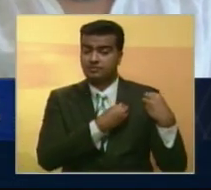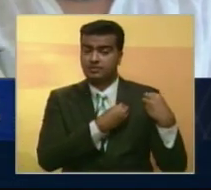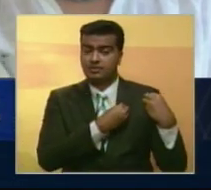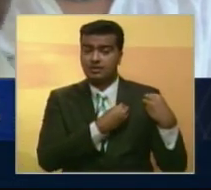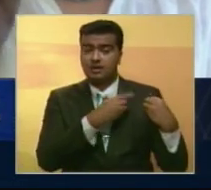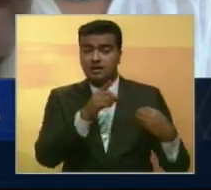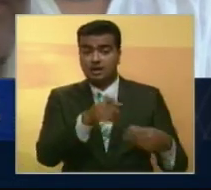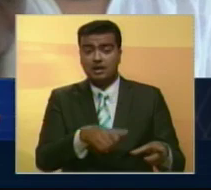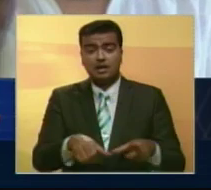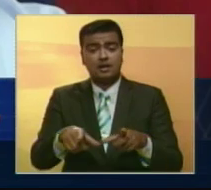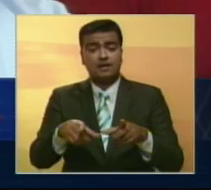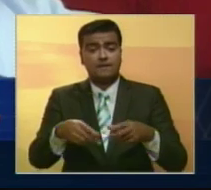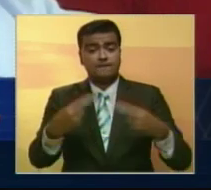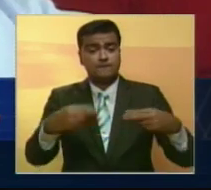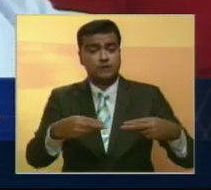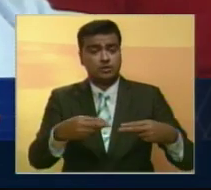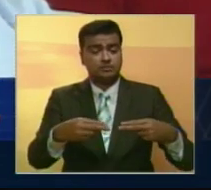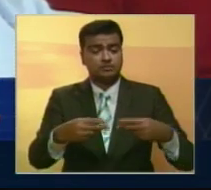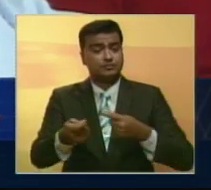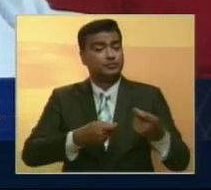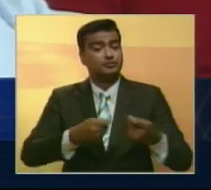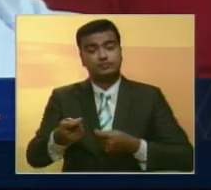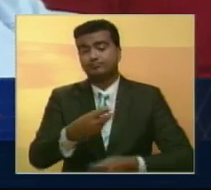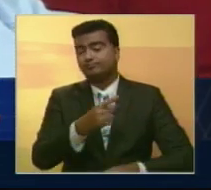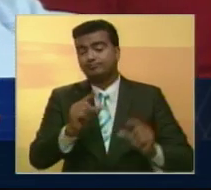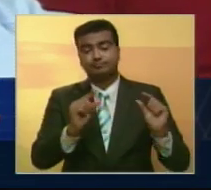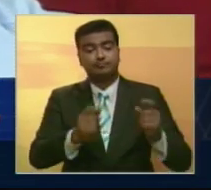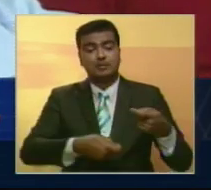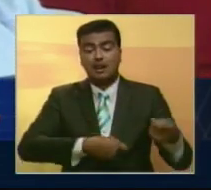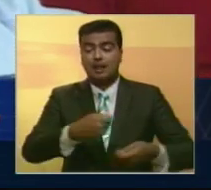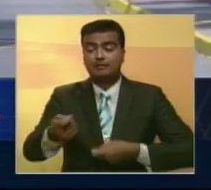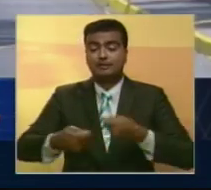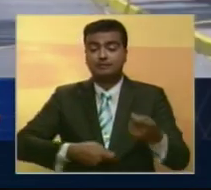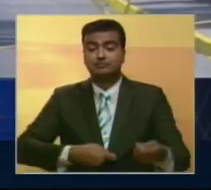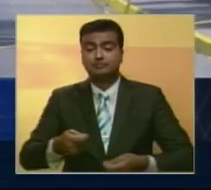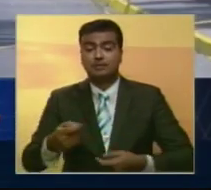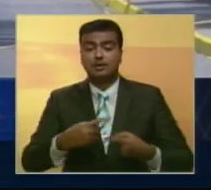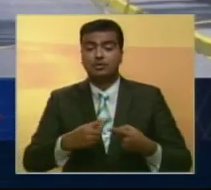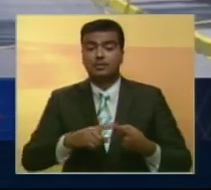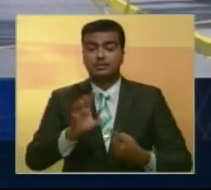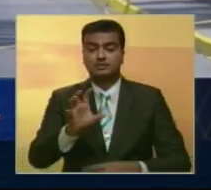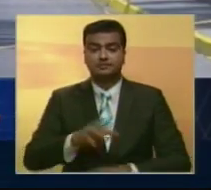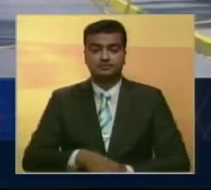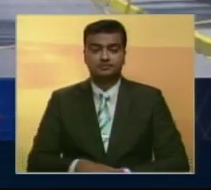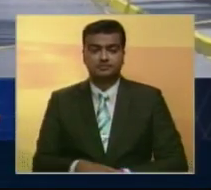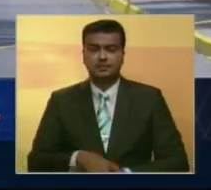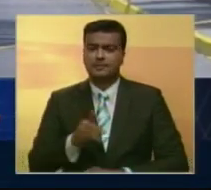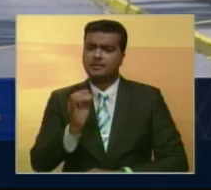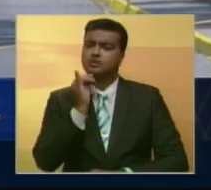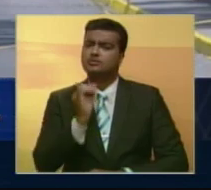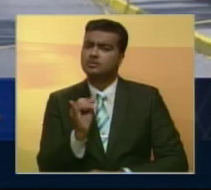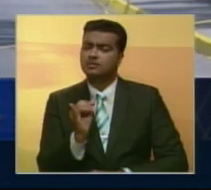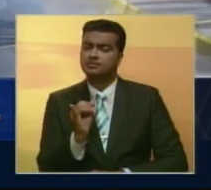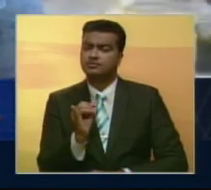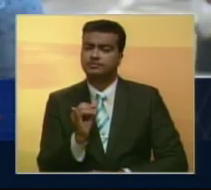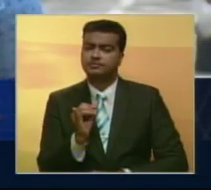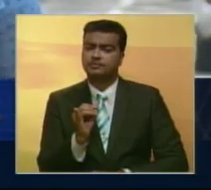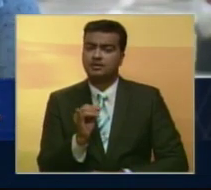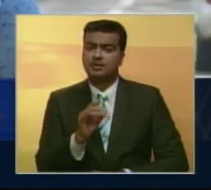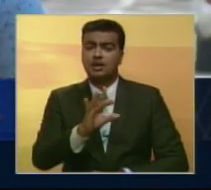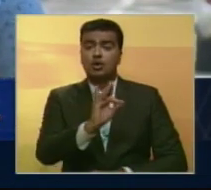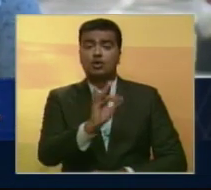que en la frontera, pese a los controles, no se disminuyó el contrabando de extracción. También denunciaron los operadores aduaneros